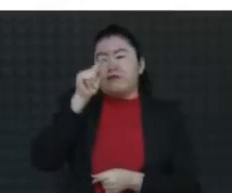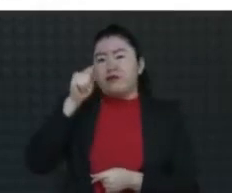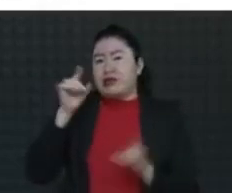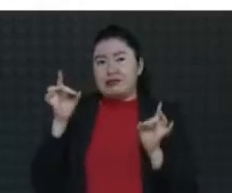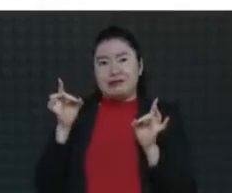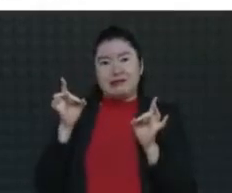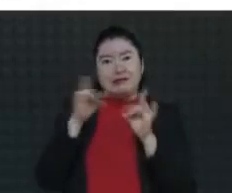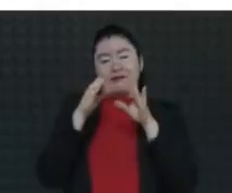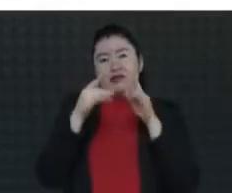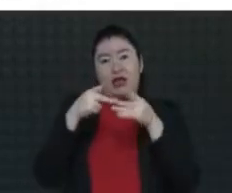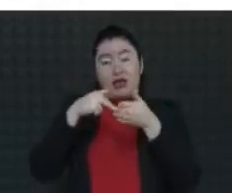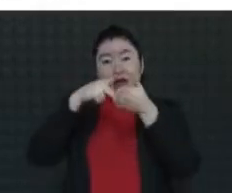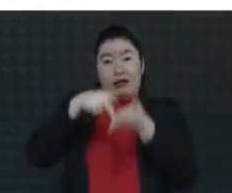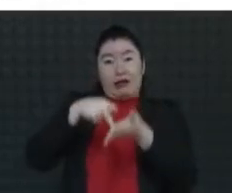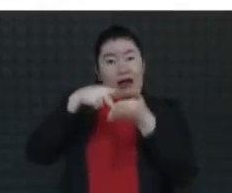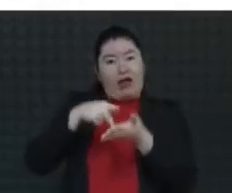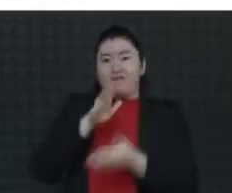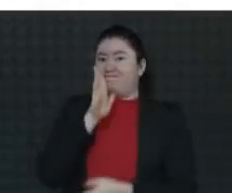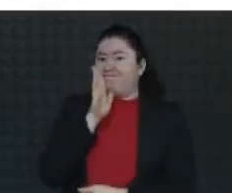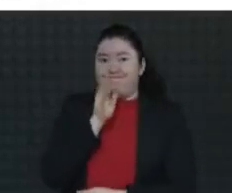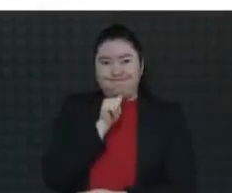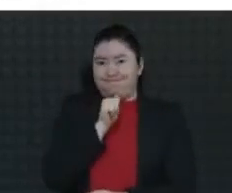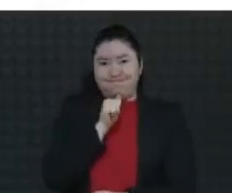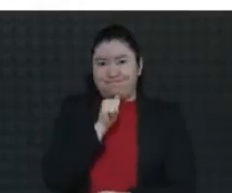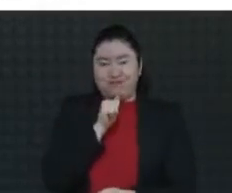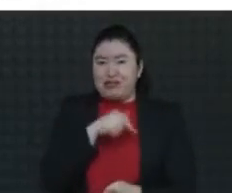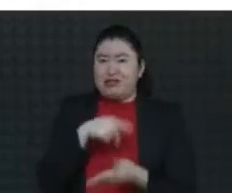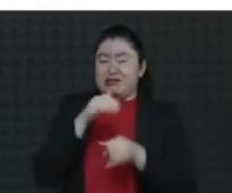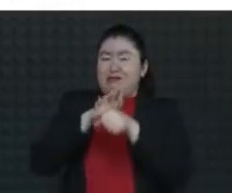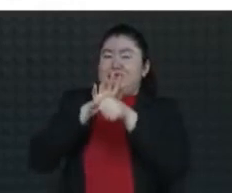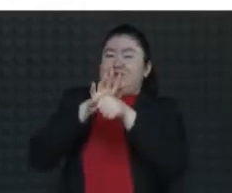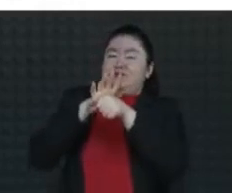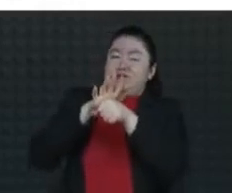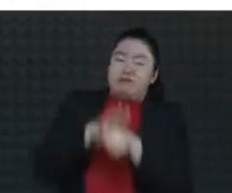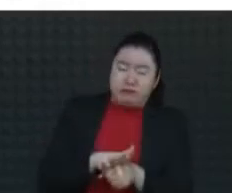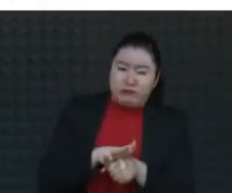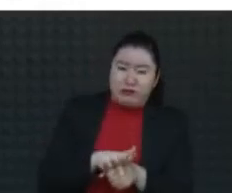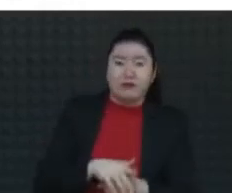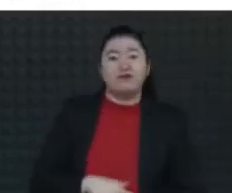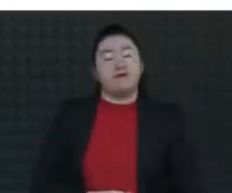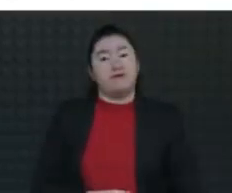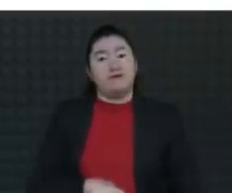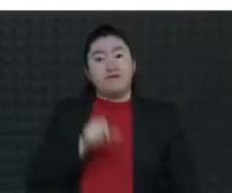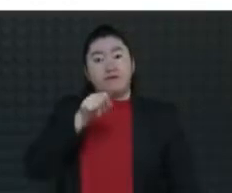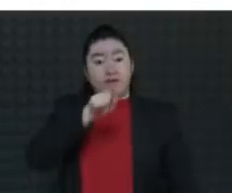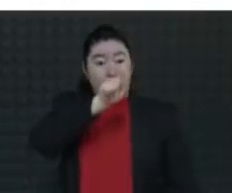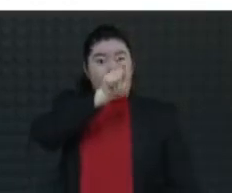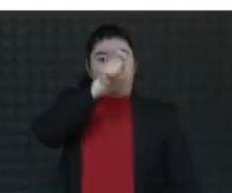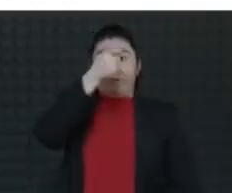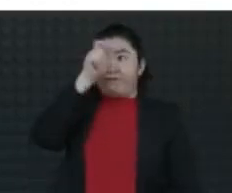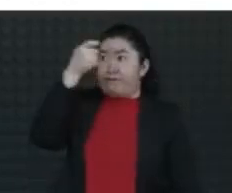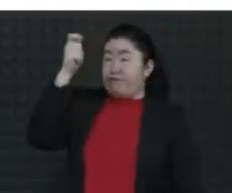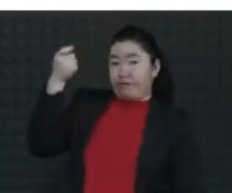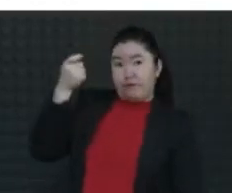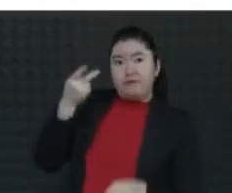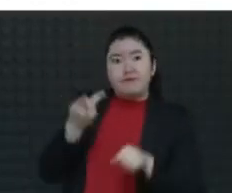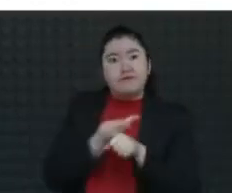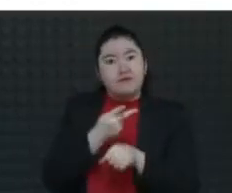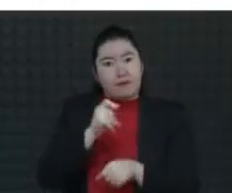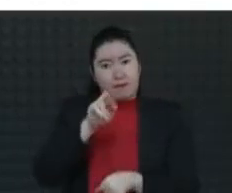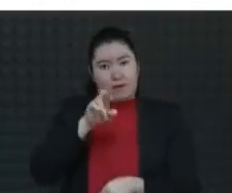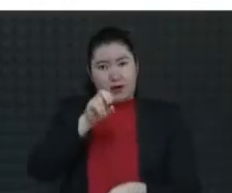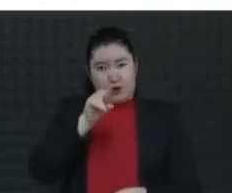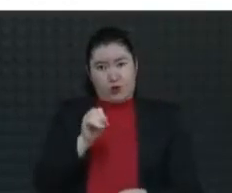carga. Los factores que contribuyeron a la falta de funcionalidad en los pernos incluyen pernos con